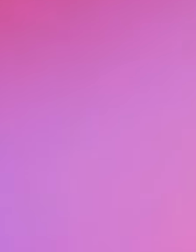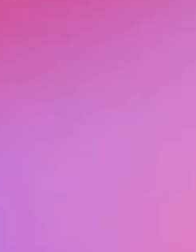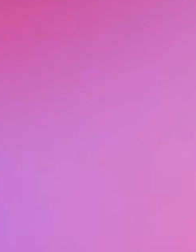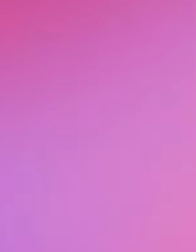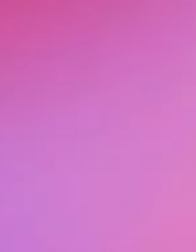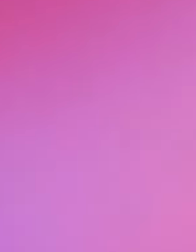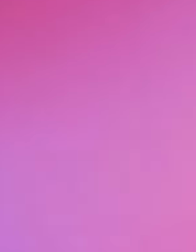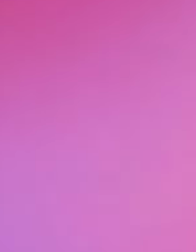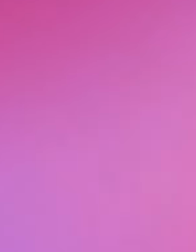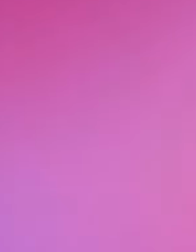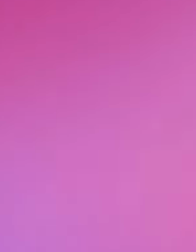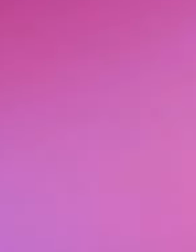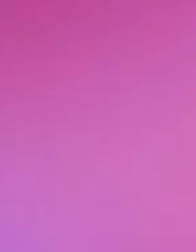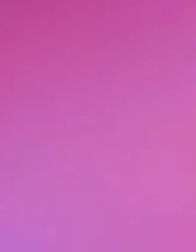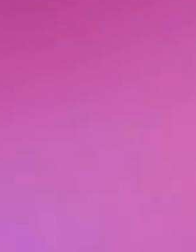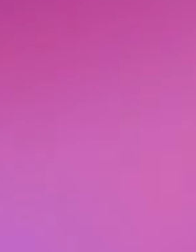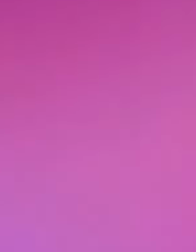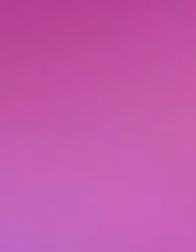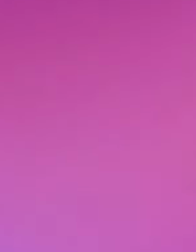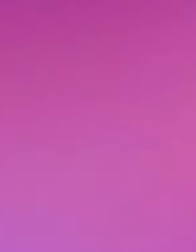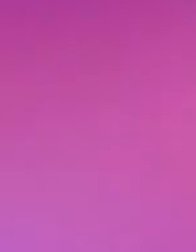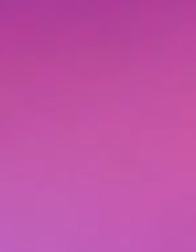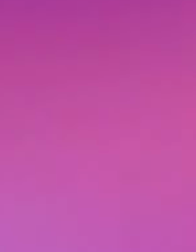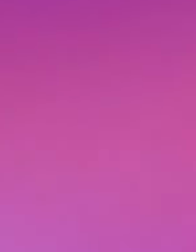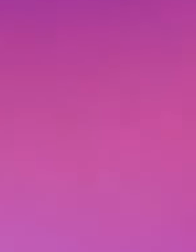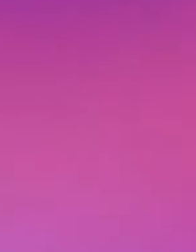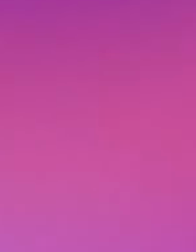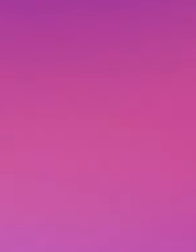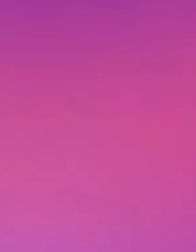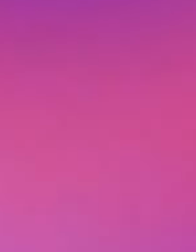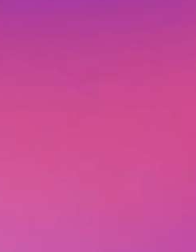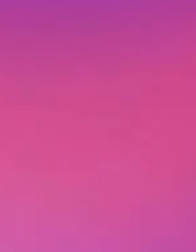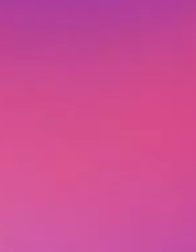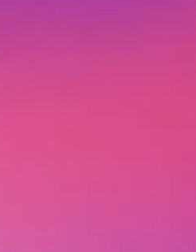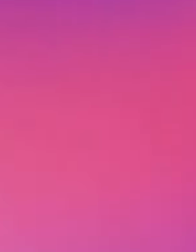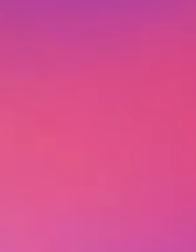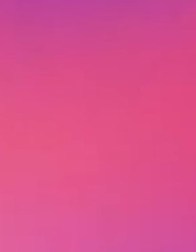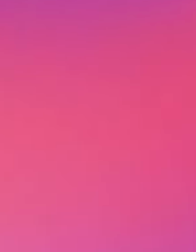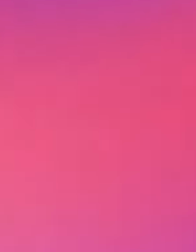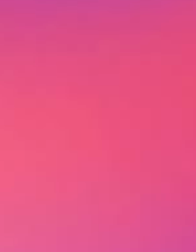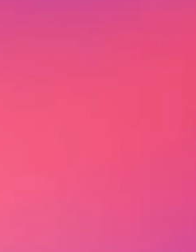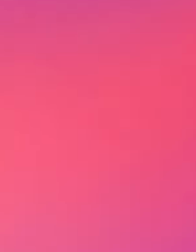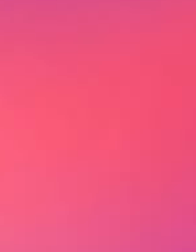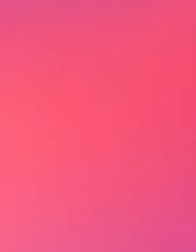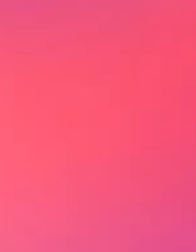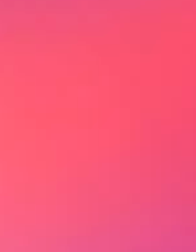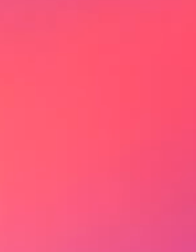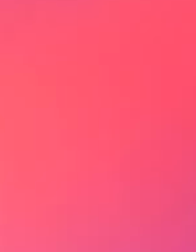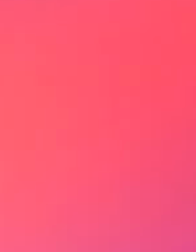de texto en versión digital, recuerda que los puedes encontrar en la página